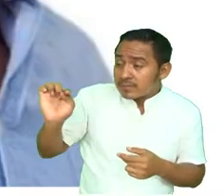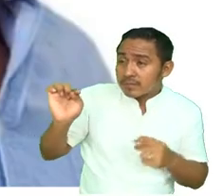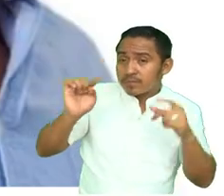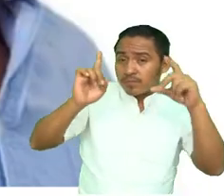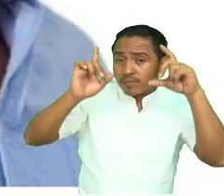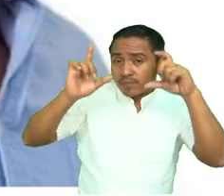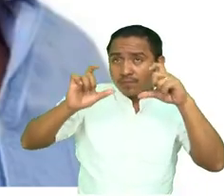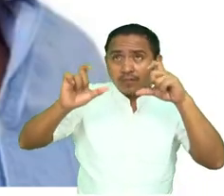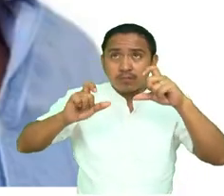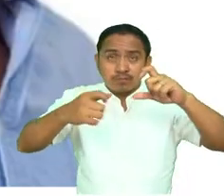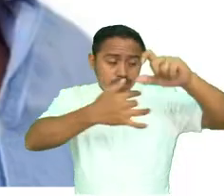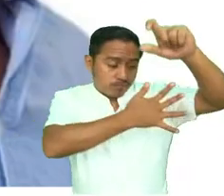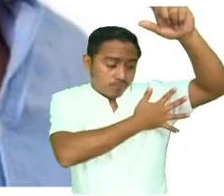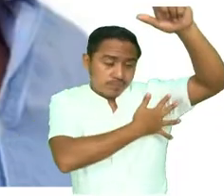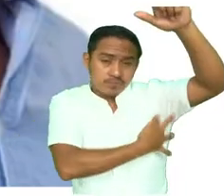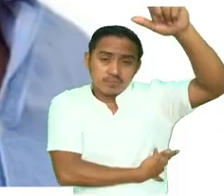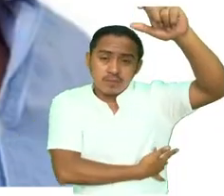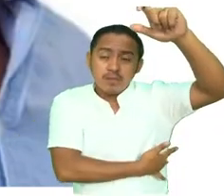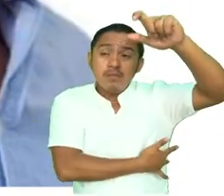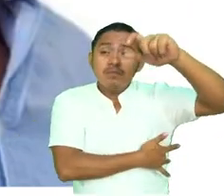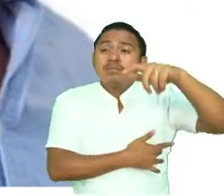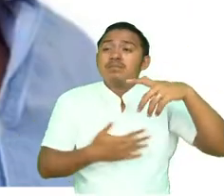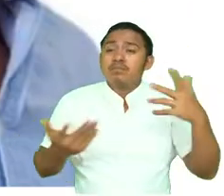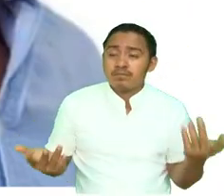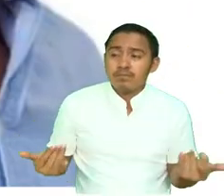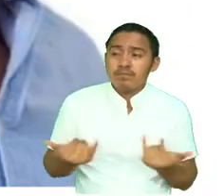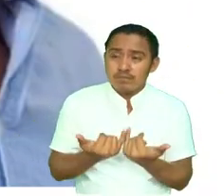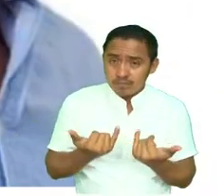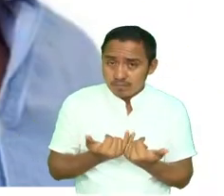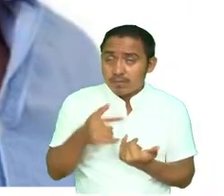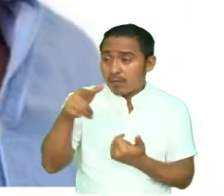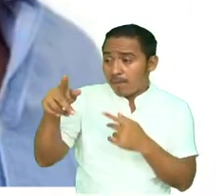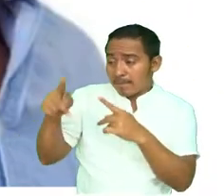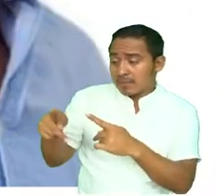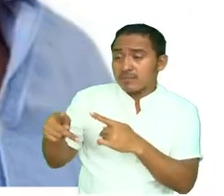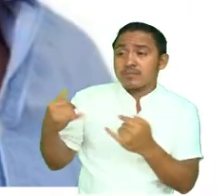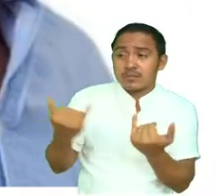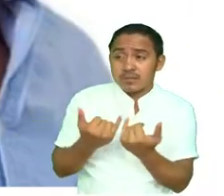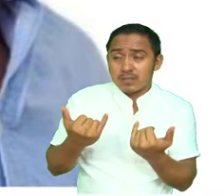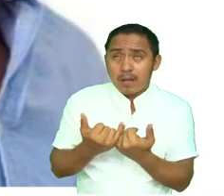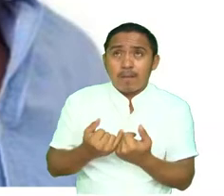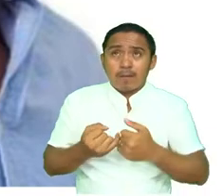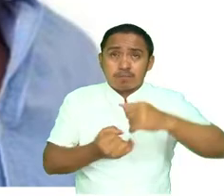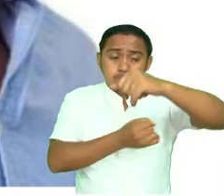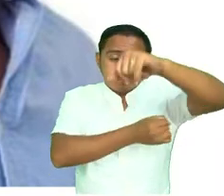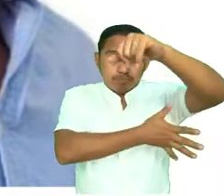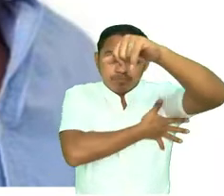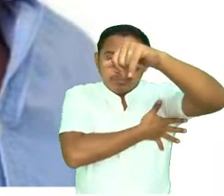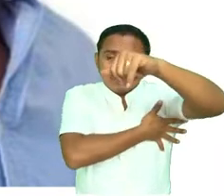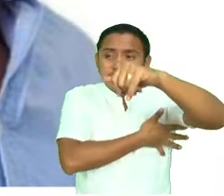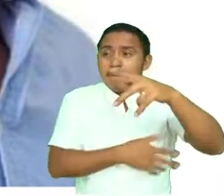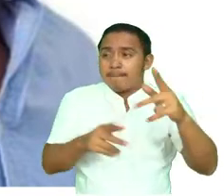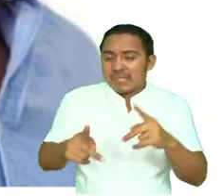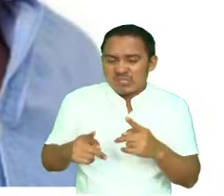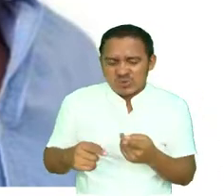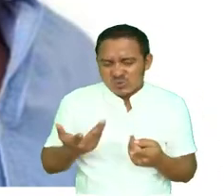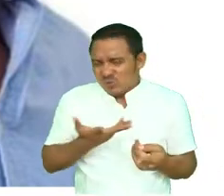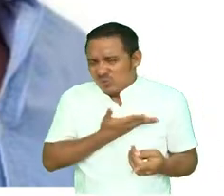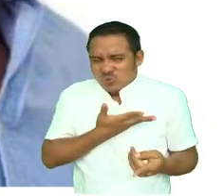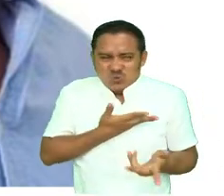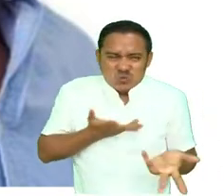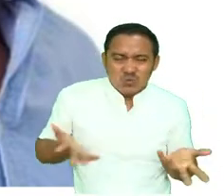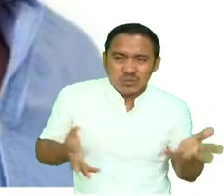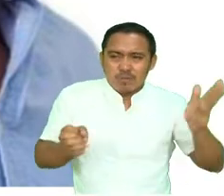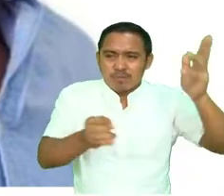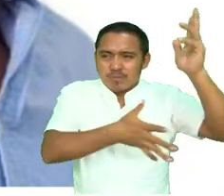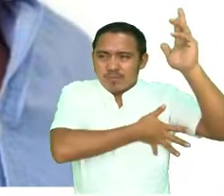es la región de la axila, vemos ahí también ese otro paciente que tiene lo que es la mancha, que es lo que le molesta a alguno, esa gran